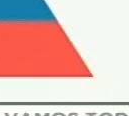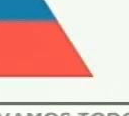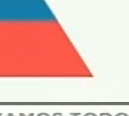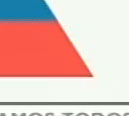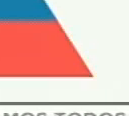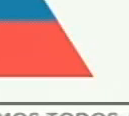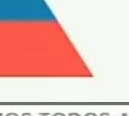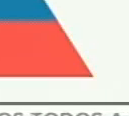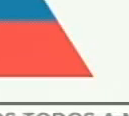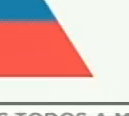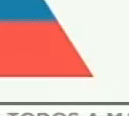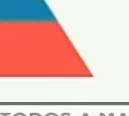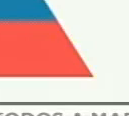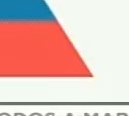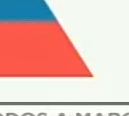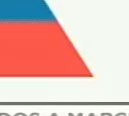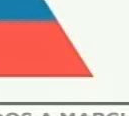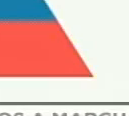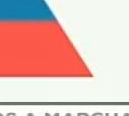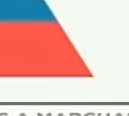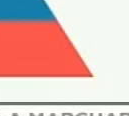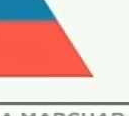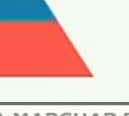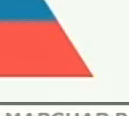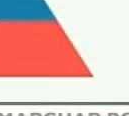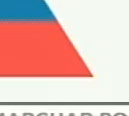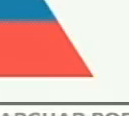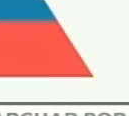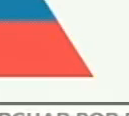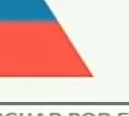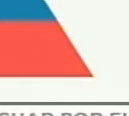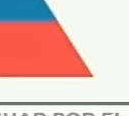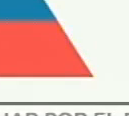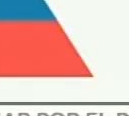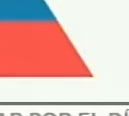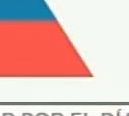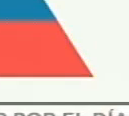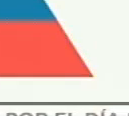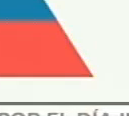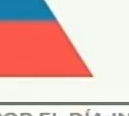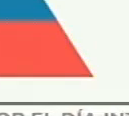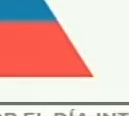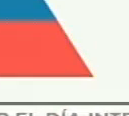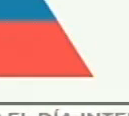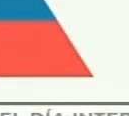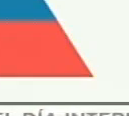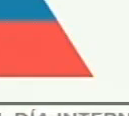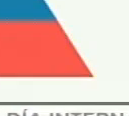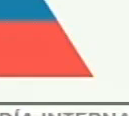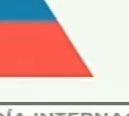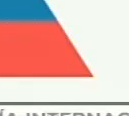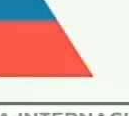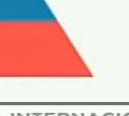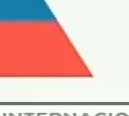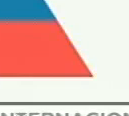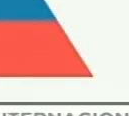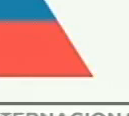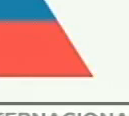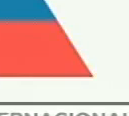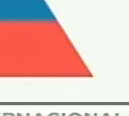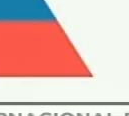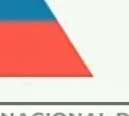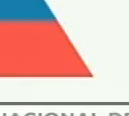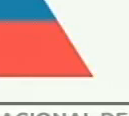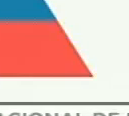líder de grupo por el bien gobierno y conecta directamente con el puesto de comando presidencial a través de plataformas